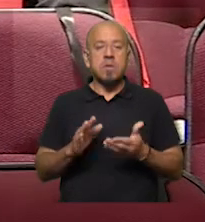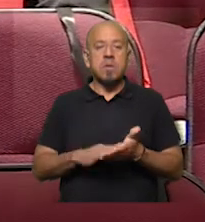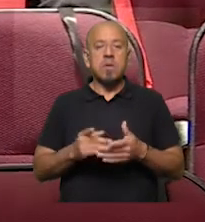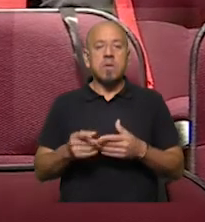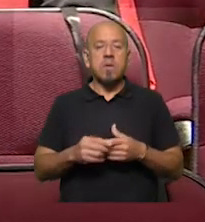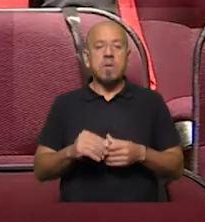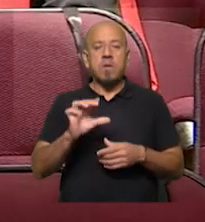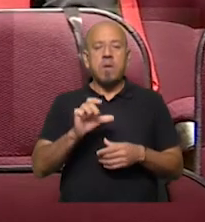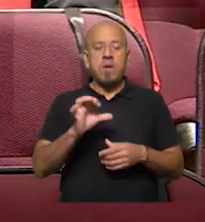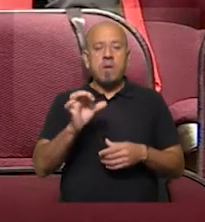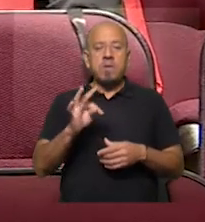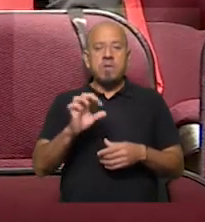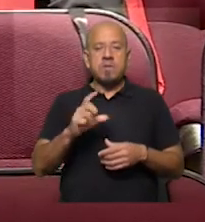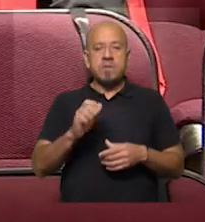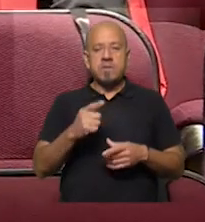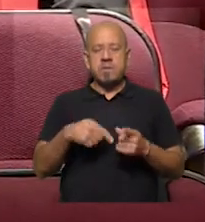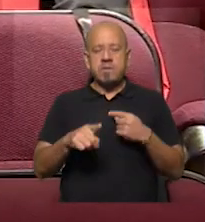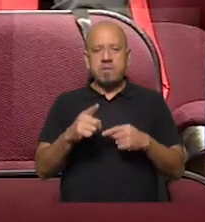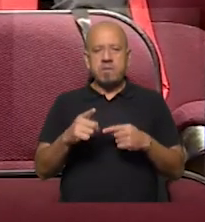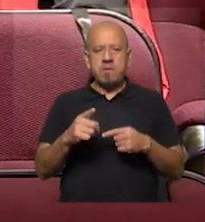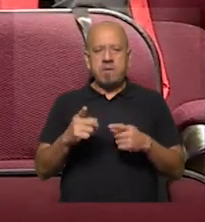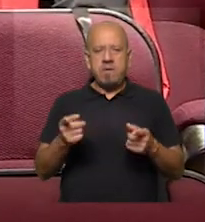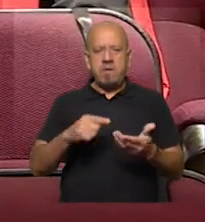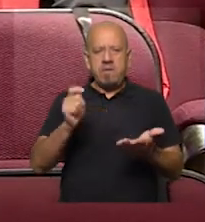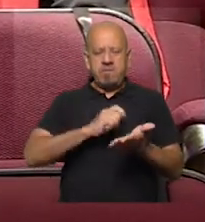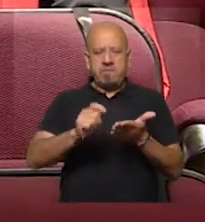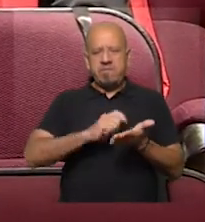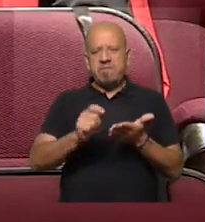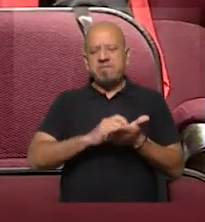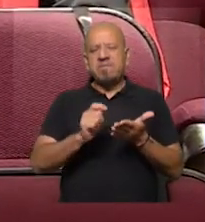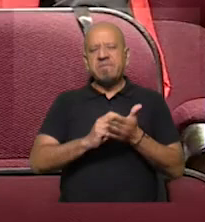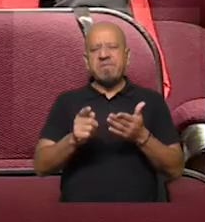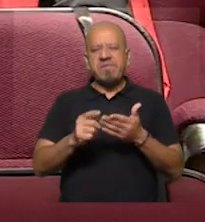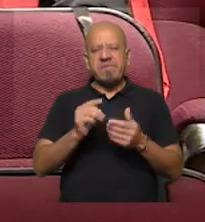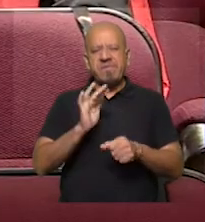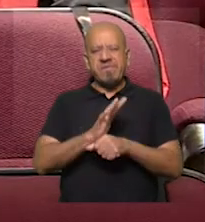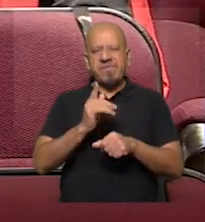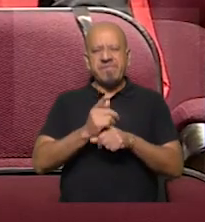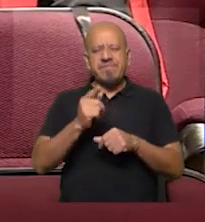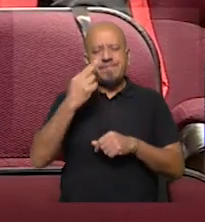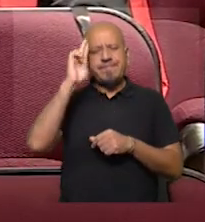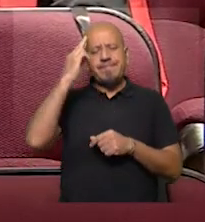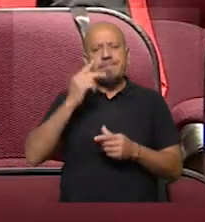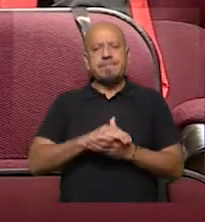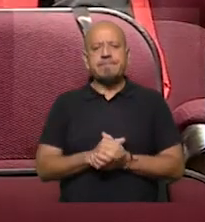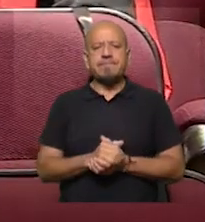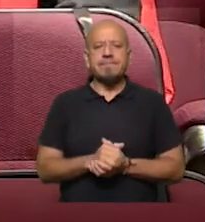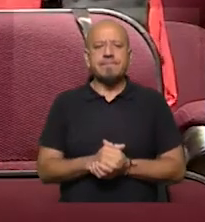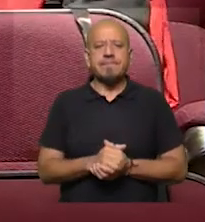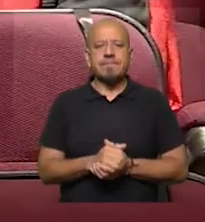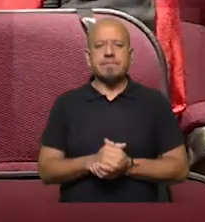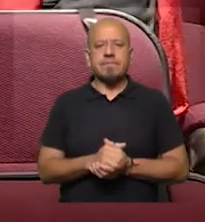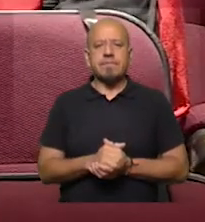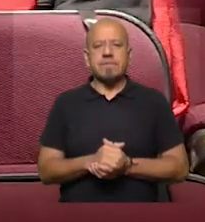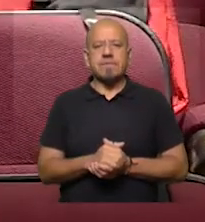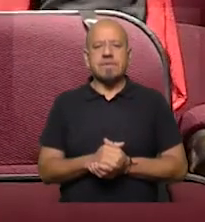Estela Golchenko, una escritora y actriz uruguaya. ¿Cómo estás, Graciela? ¿Cómo